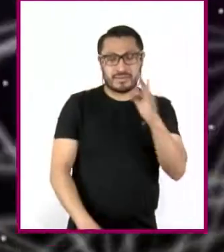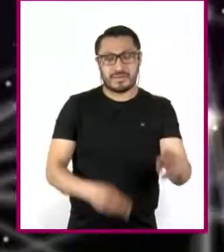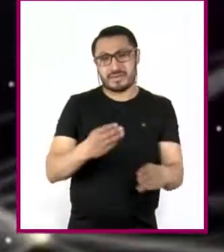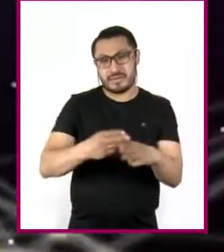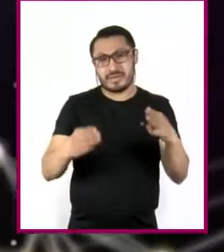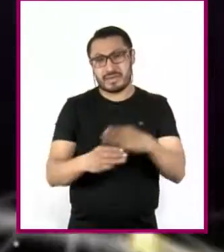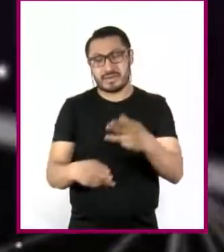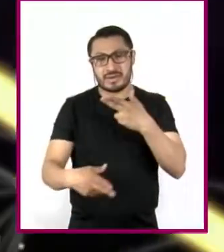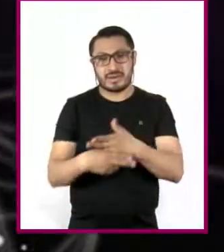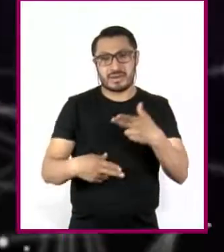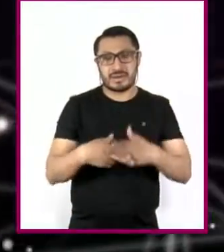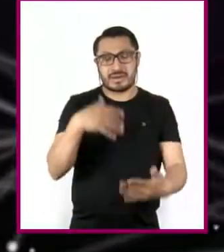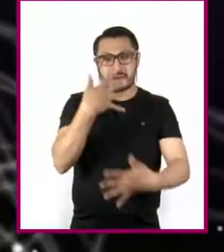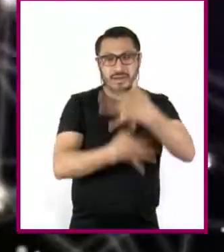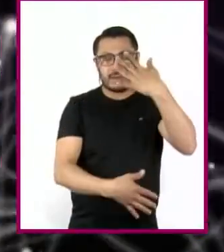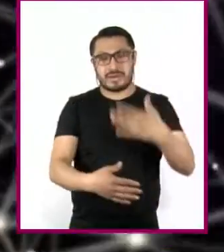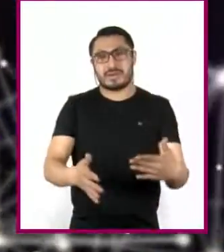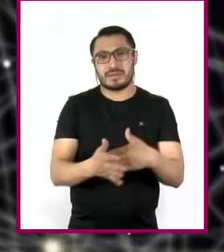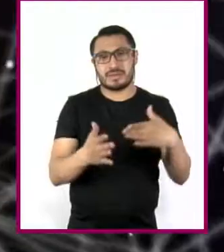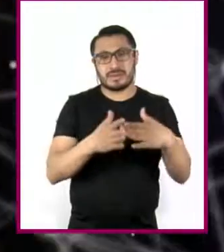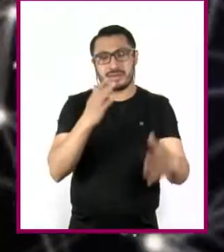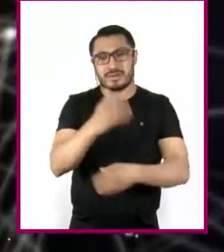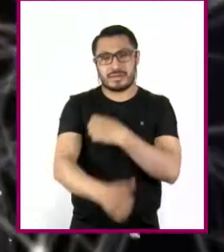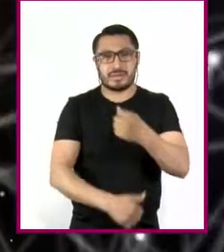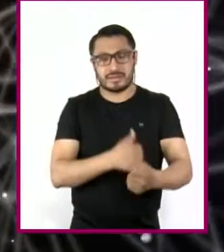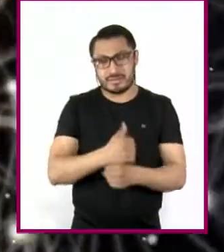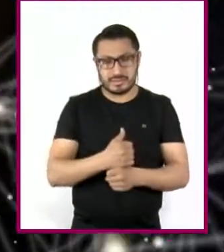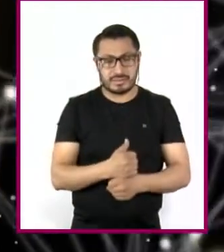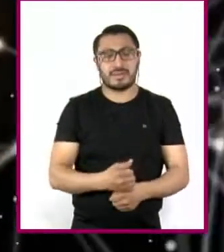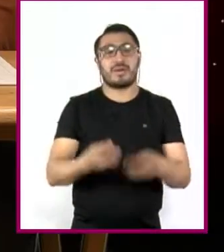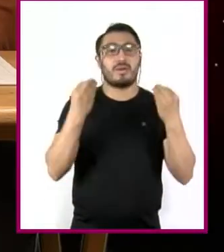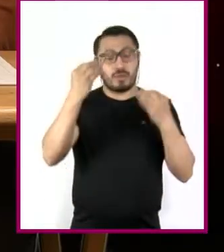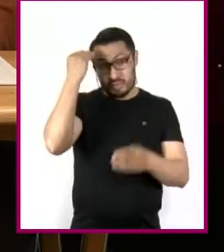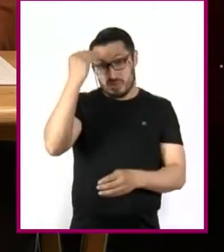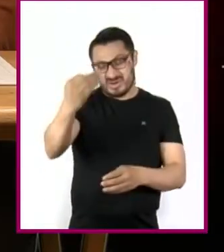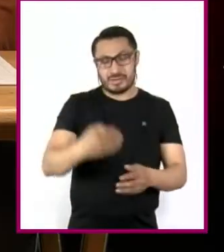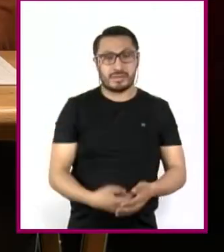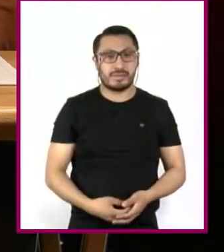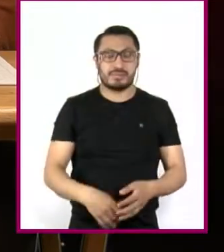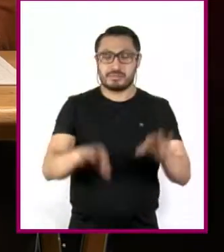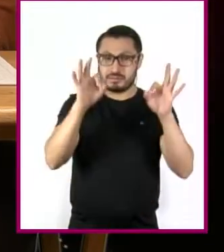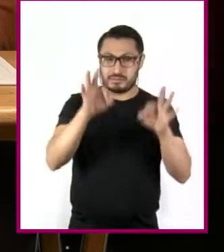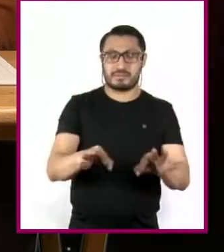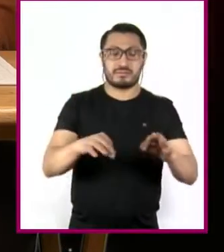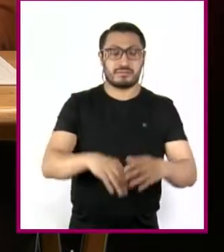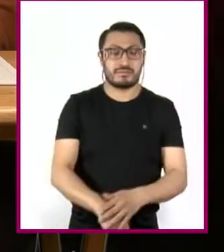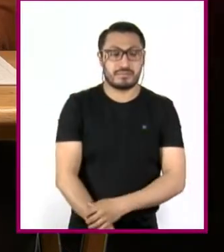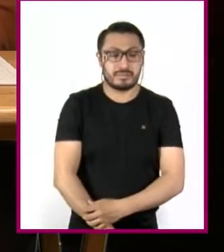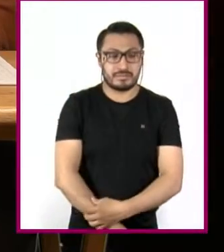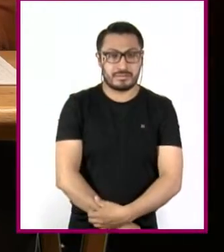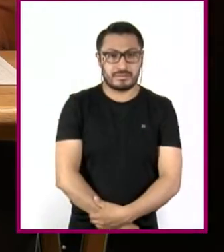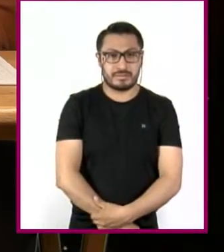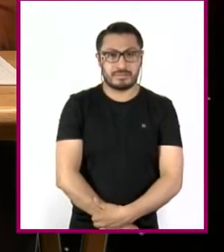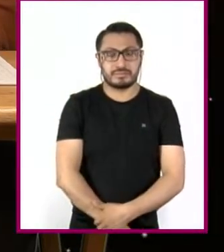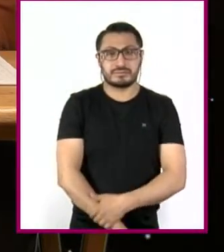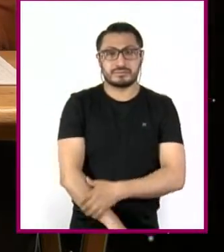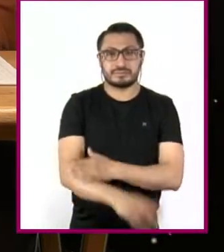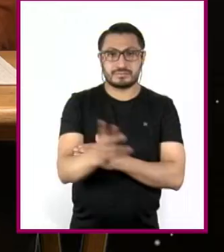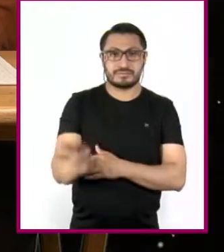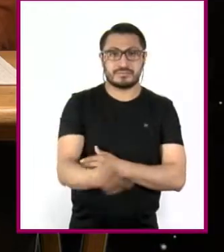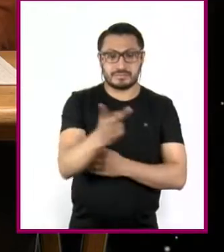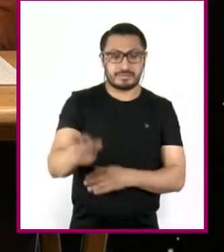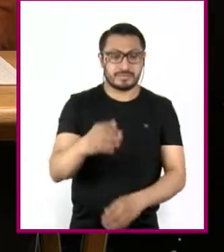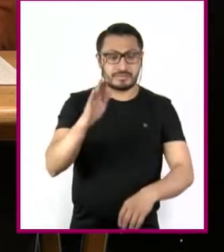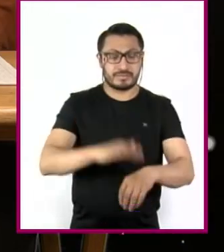de hasta 15 millones de años. Un montón de tiempo. Excelente, Mati. Ahí te va la pregunta,